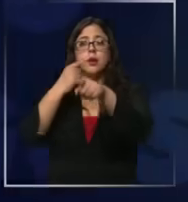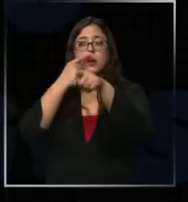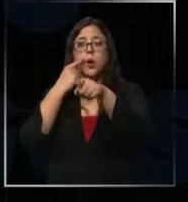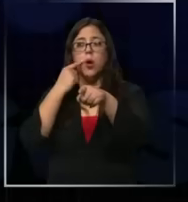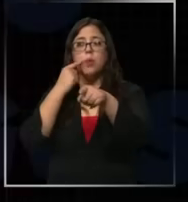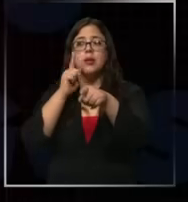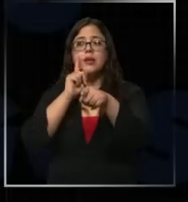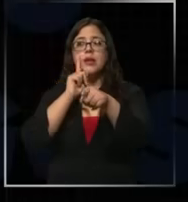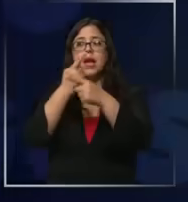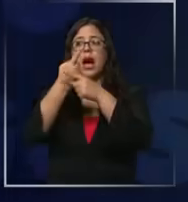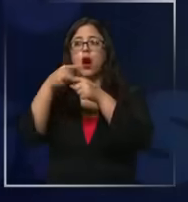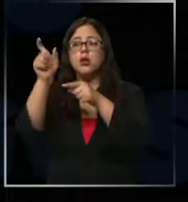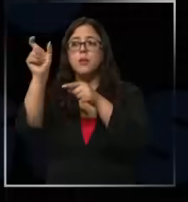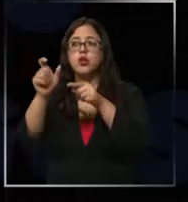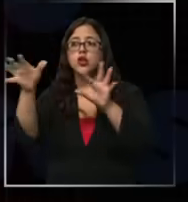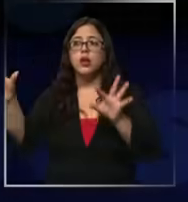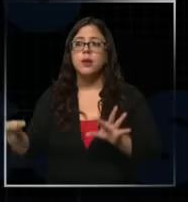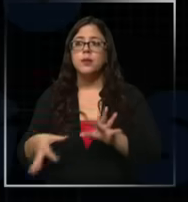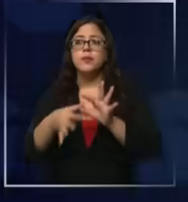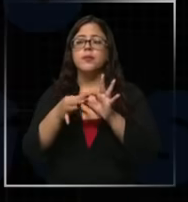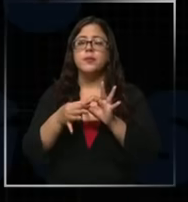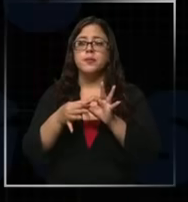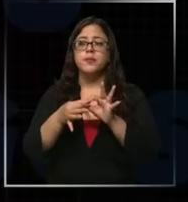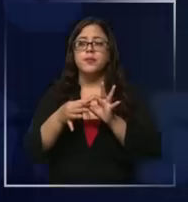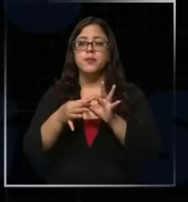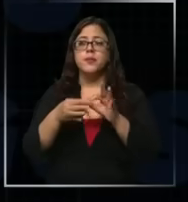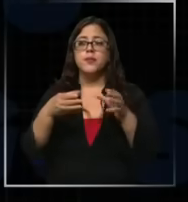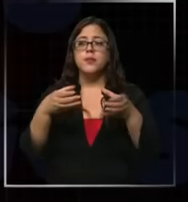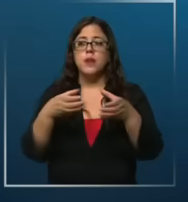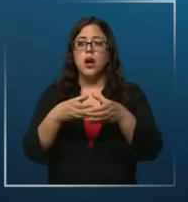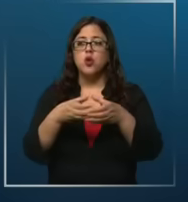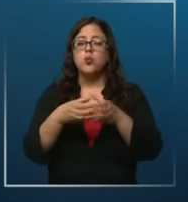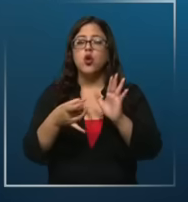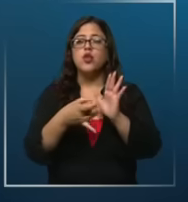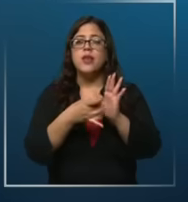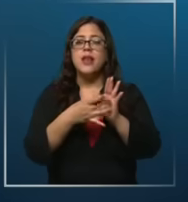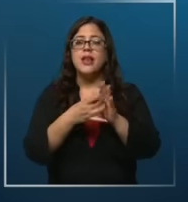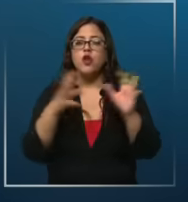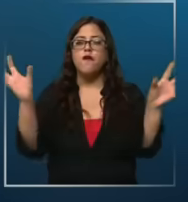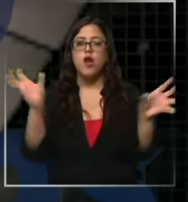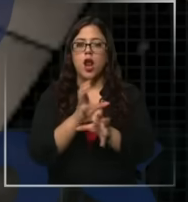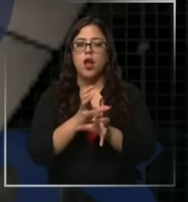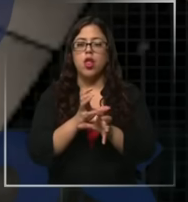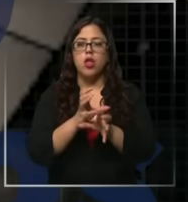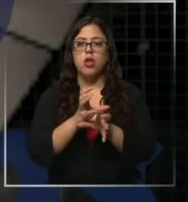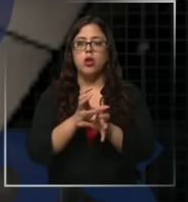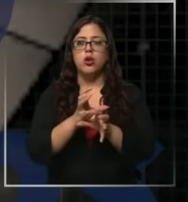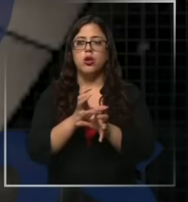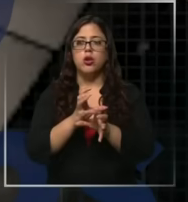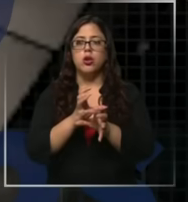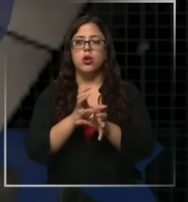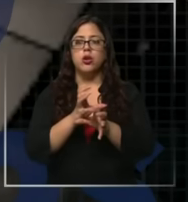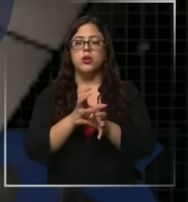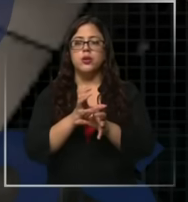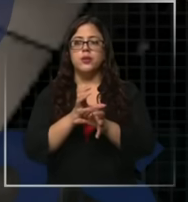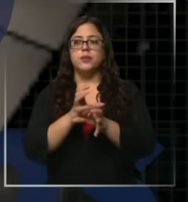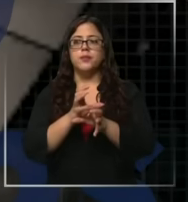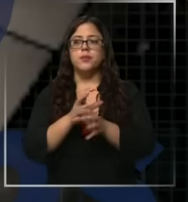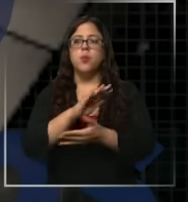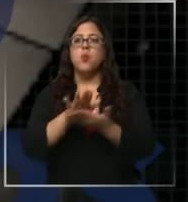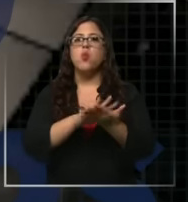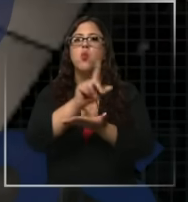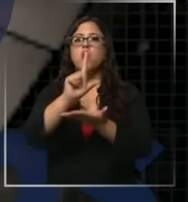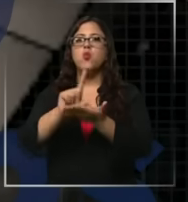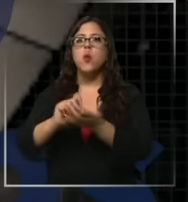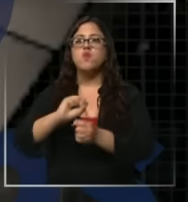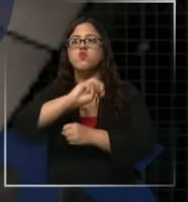otro brazo operativo, otra organización dedicada a cometer robos, pero ya robos más violentos. Robos ya a centros